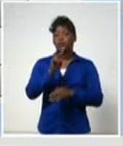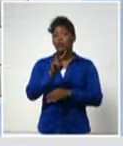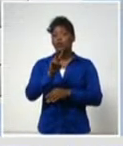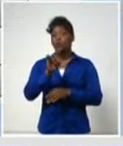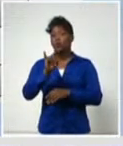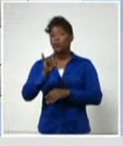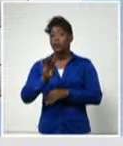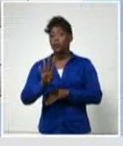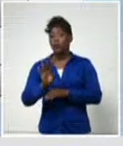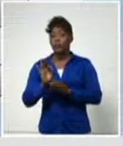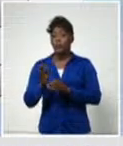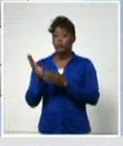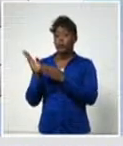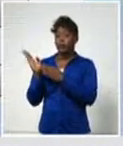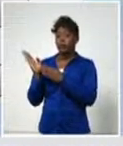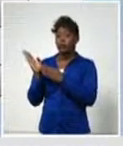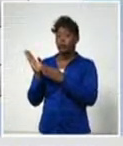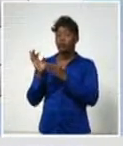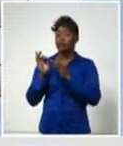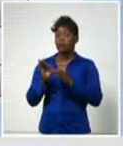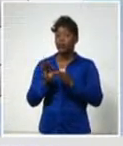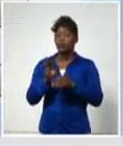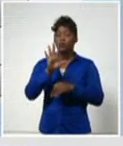464.294, para una letalidad de